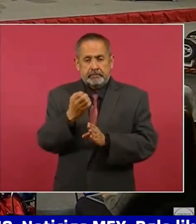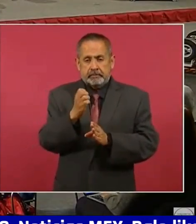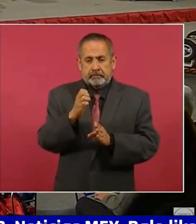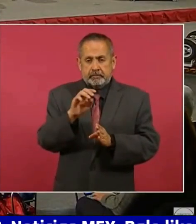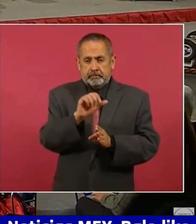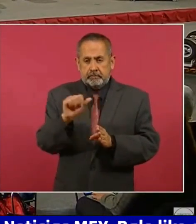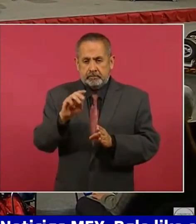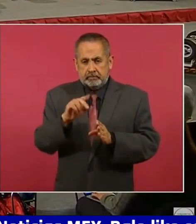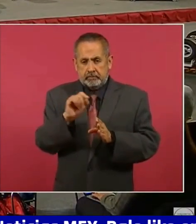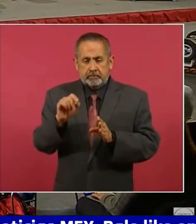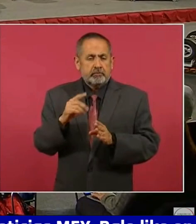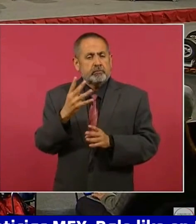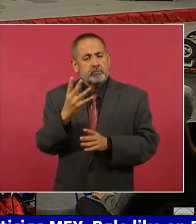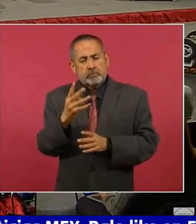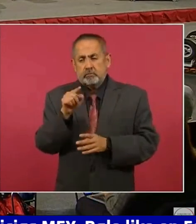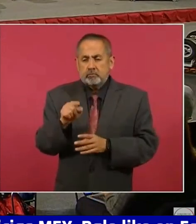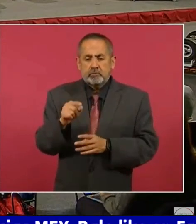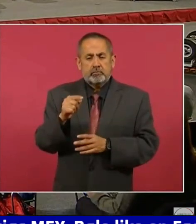enero-marzo, estamos en